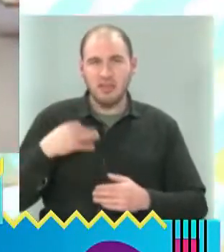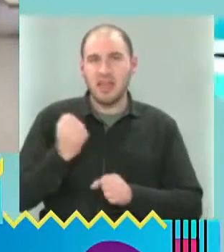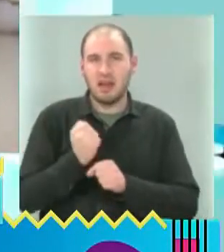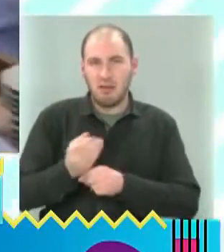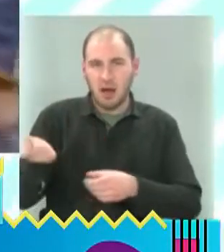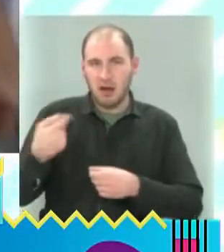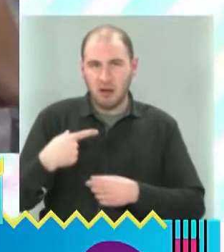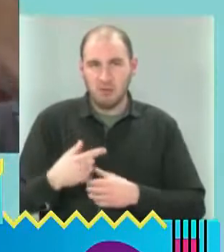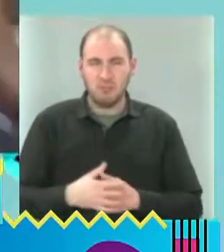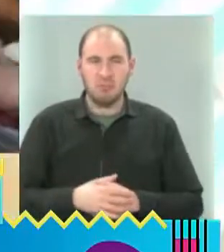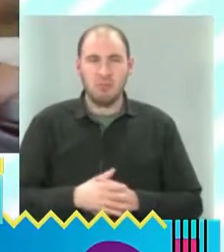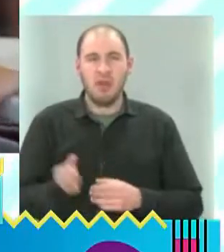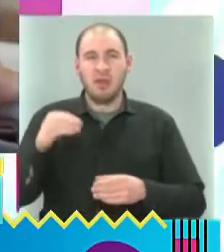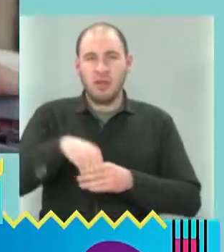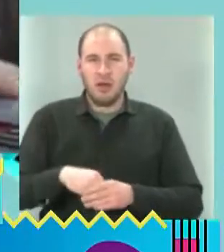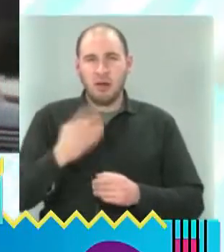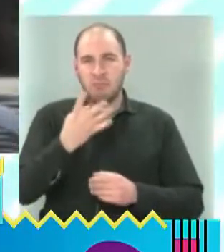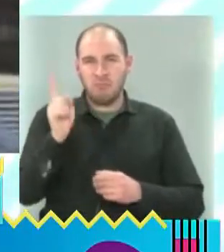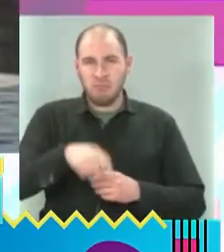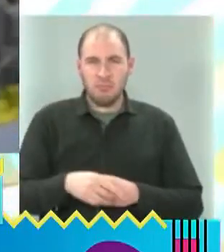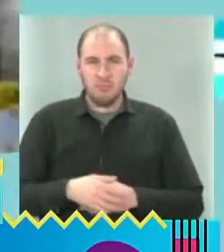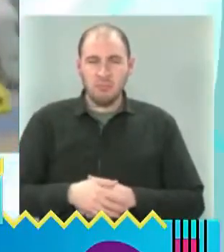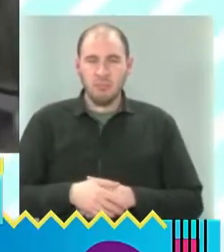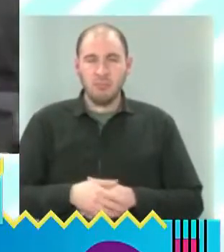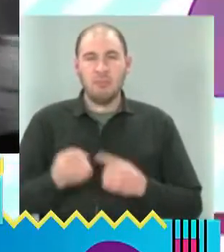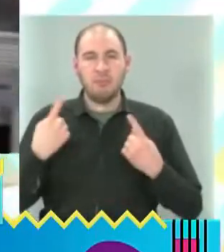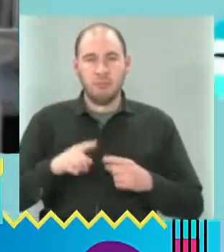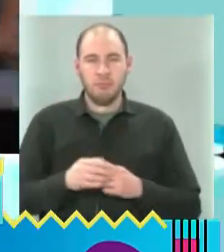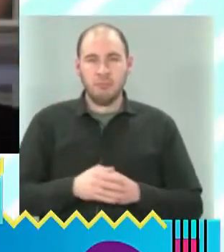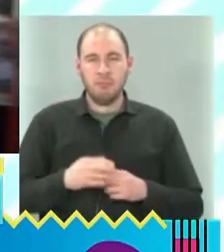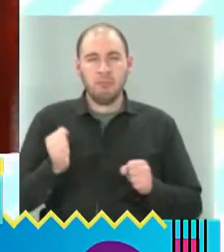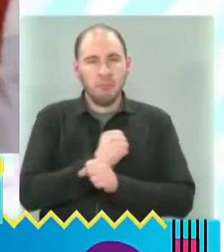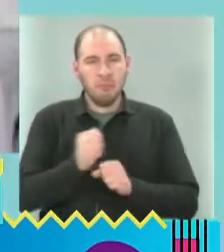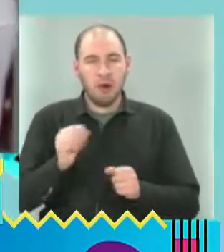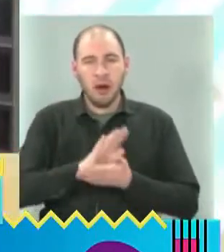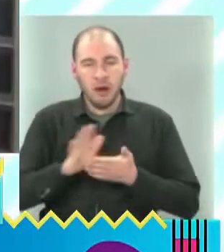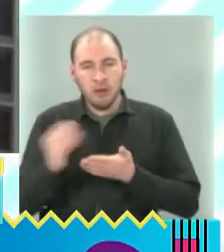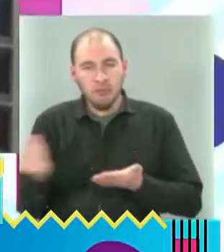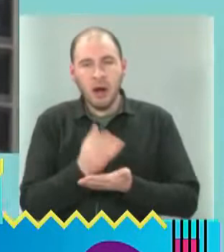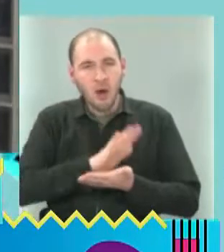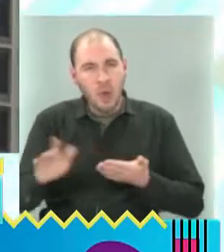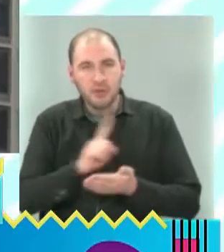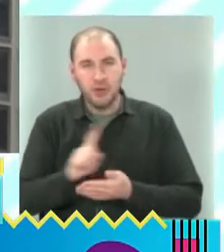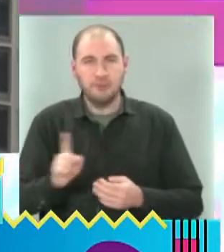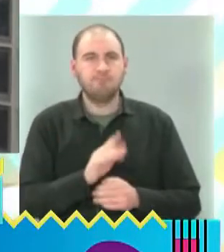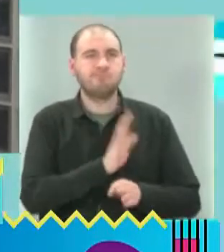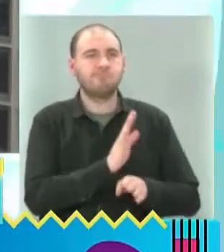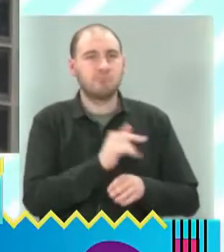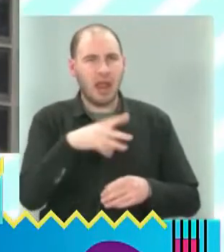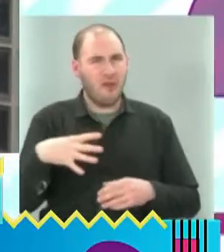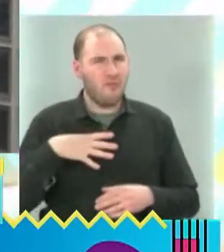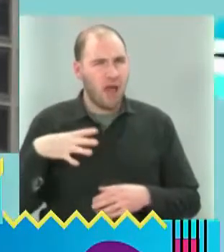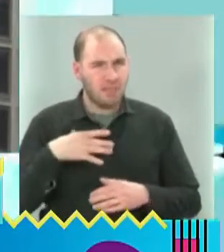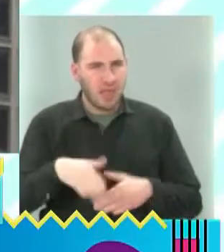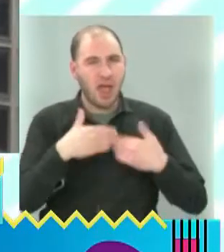laboral, entonces forman parte de este 4%, pero no son altas nuevas de personas con discapacidad. ¿Esto quiere decir que todavía